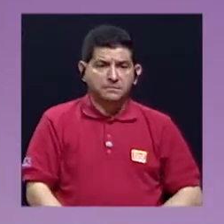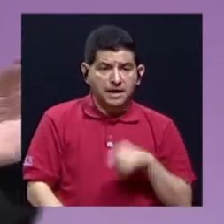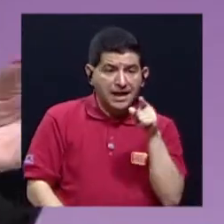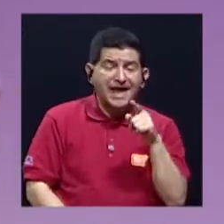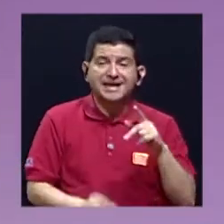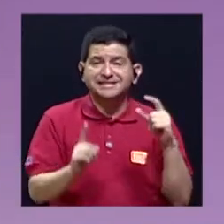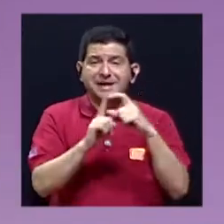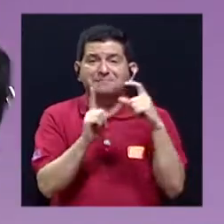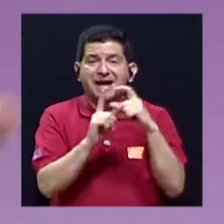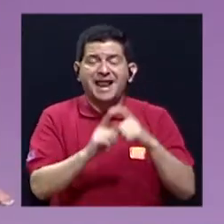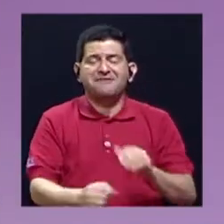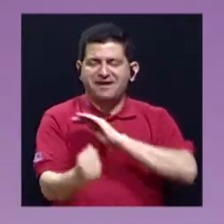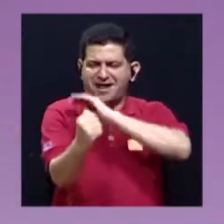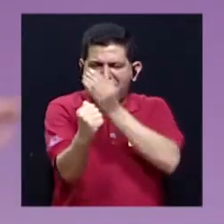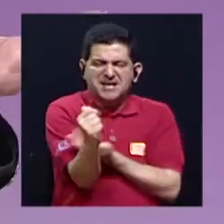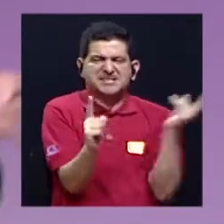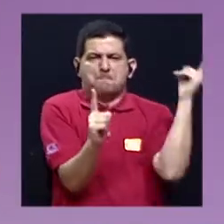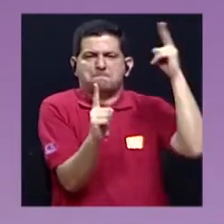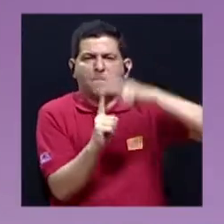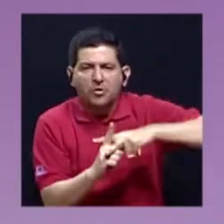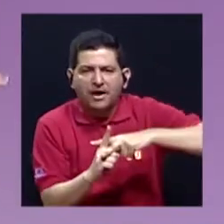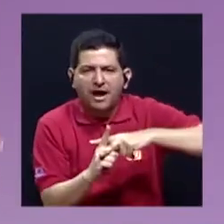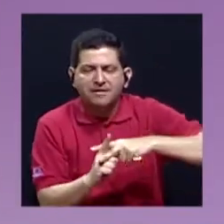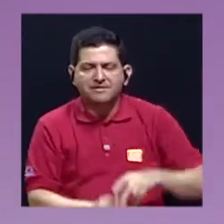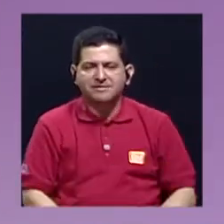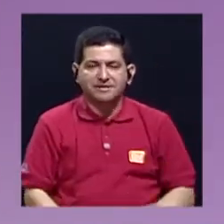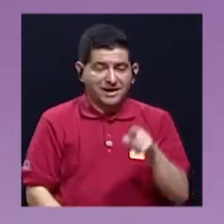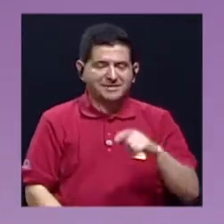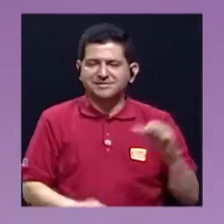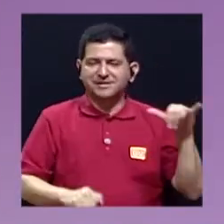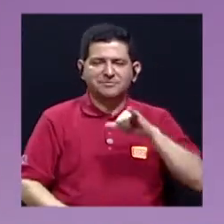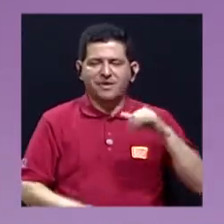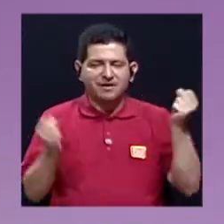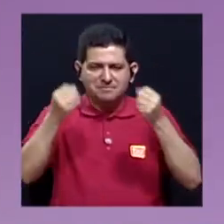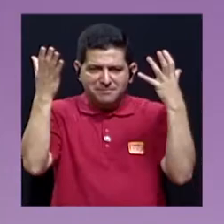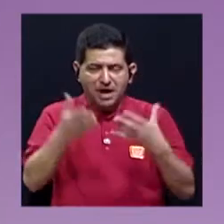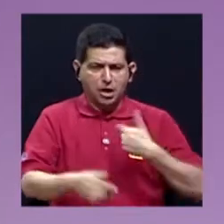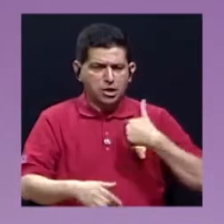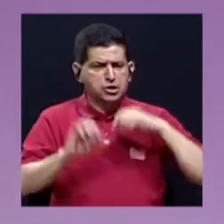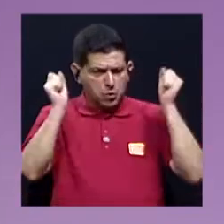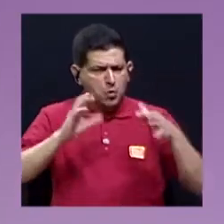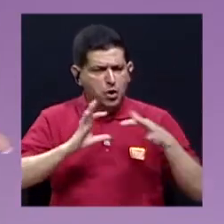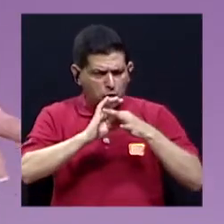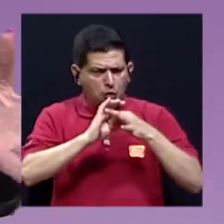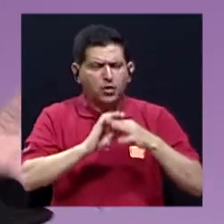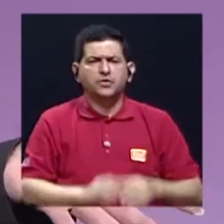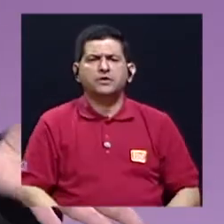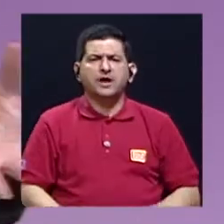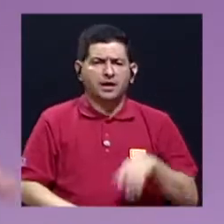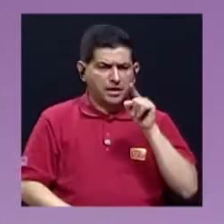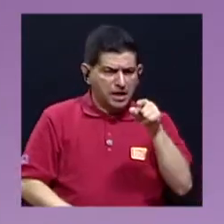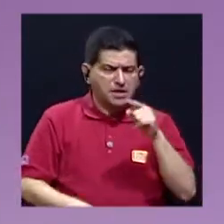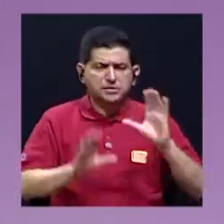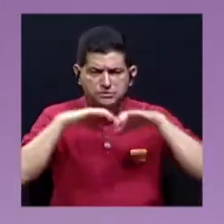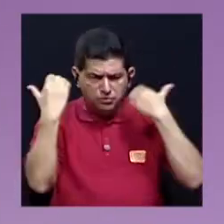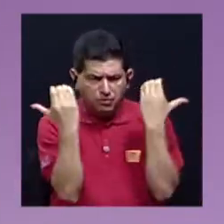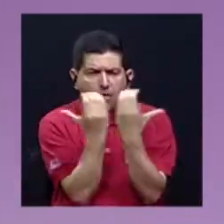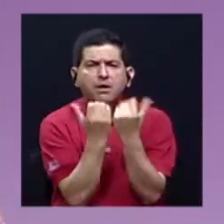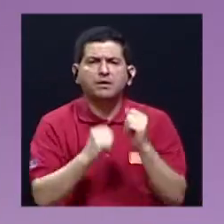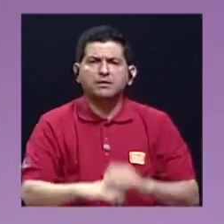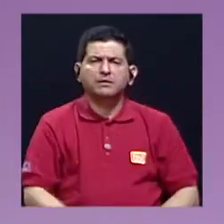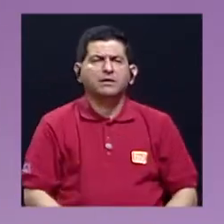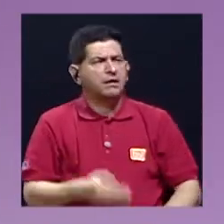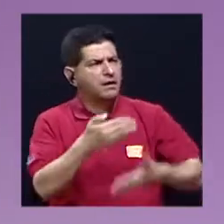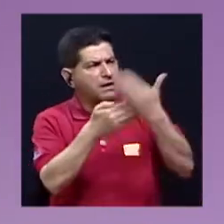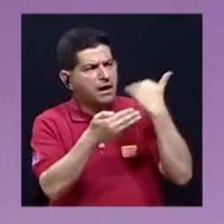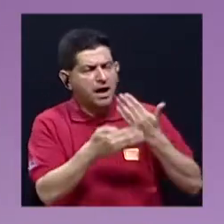la palabra mágica, es empoderamiento. Tenemos que empoderarnos, estar ahí. Yo puedo coordinar una comisión, yo puedo, o sea, hace